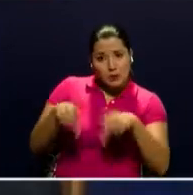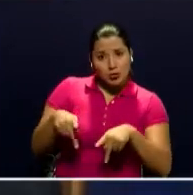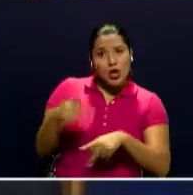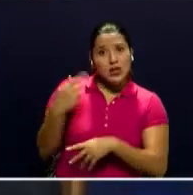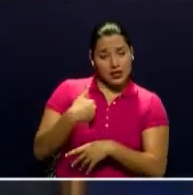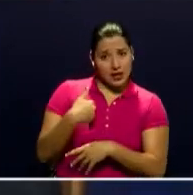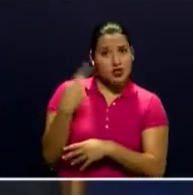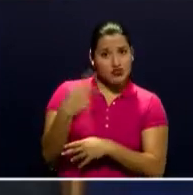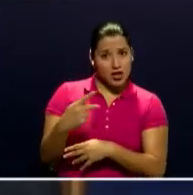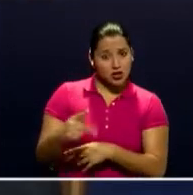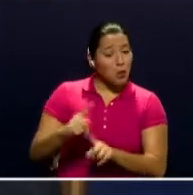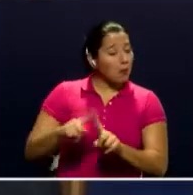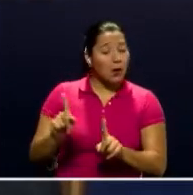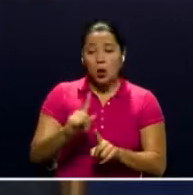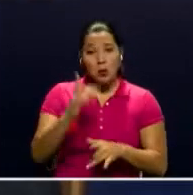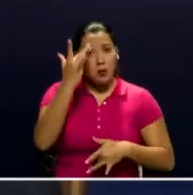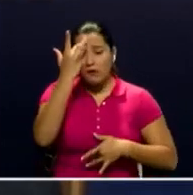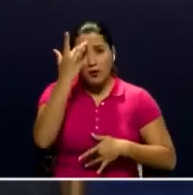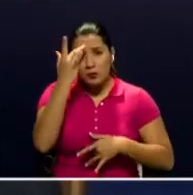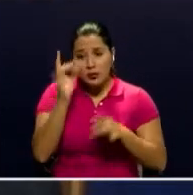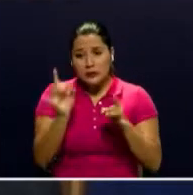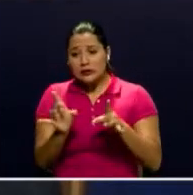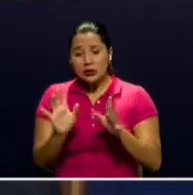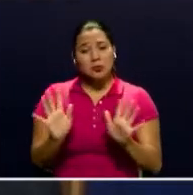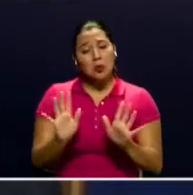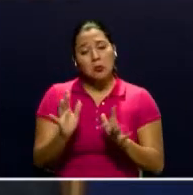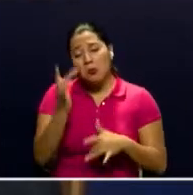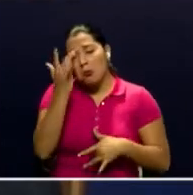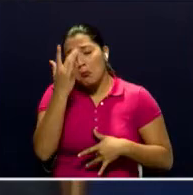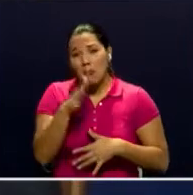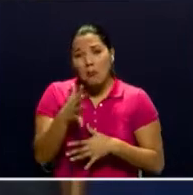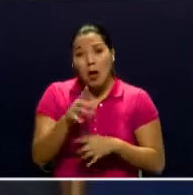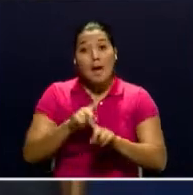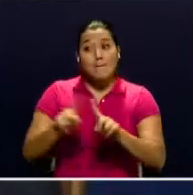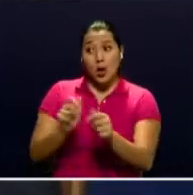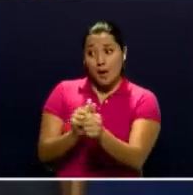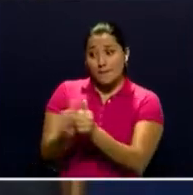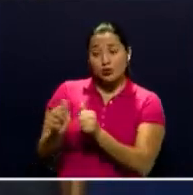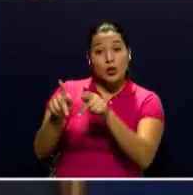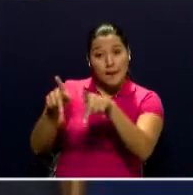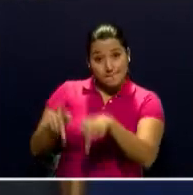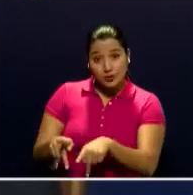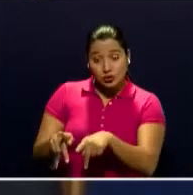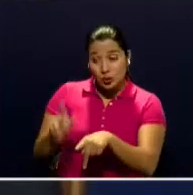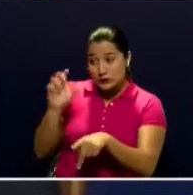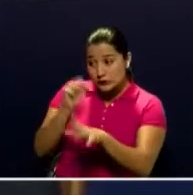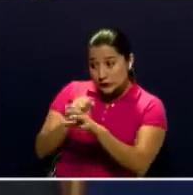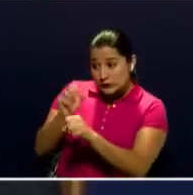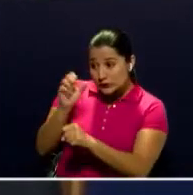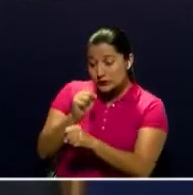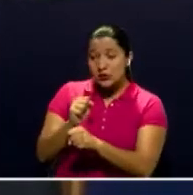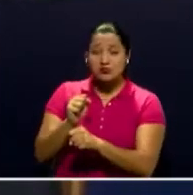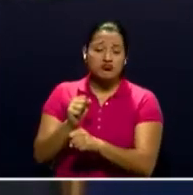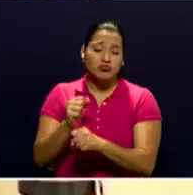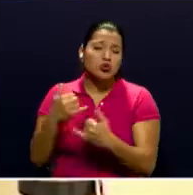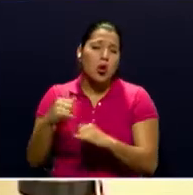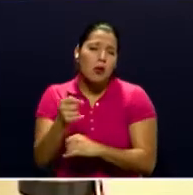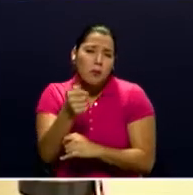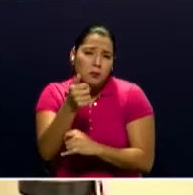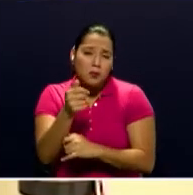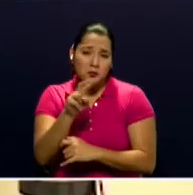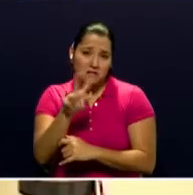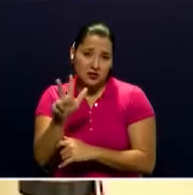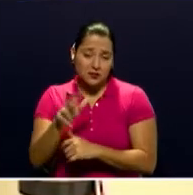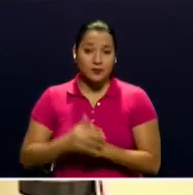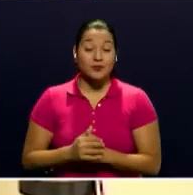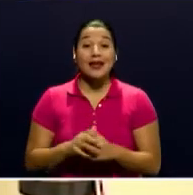gravemente, pero también sabemos que la cantidad de casos que hemos identificado pues es una cantidad todavía relativamente pequeña, ¿verdad?